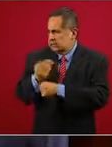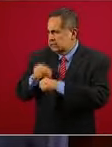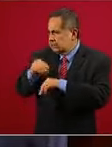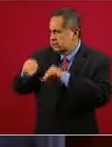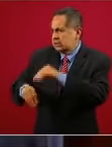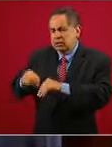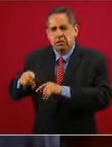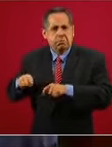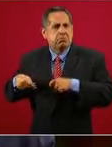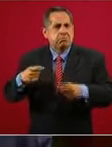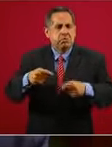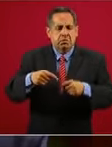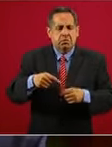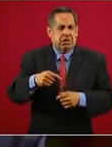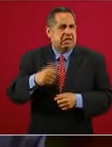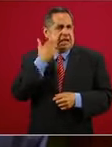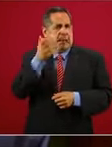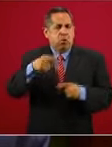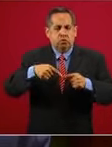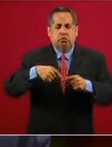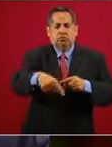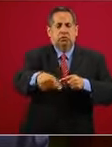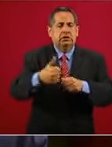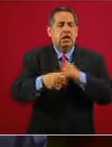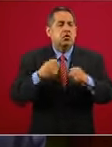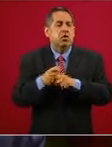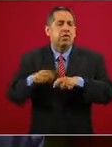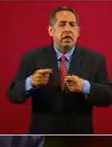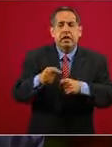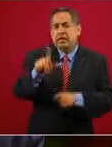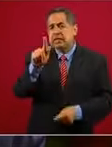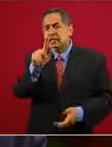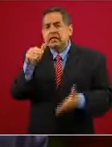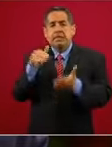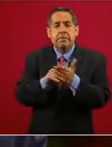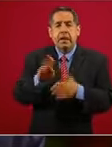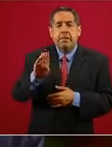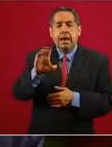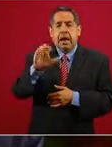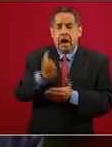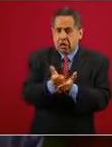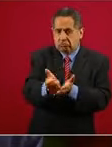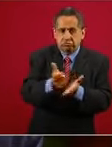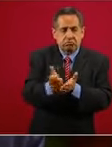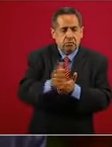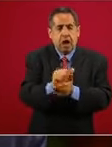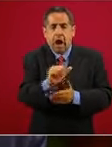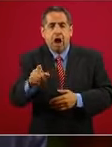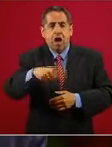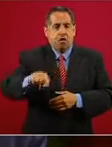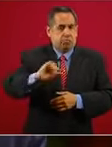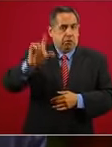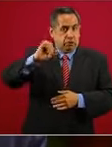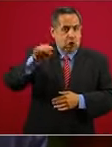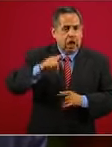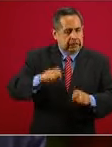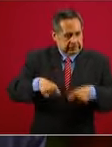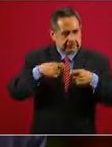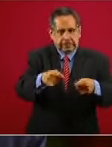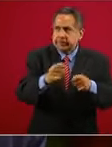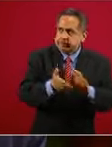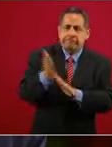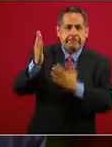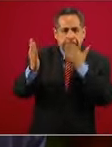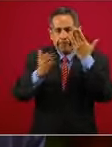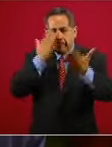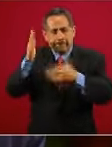entregar durante nuestro gobierno 70.000 becas a estos profesionales de la